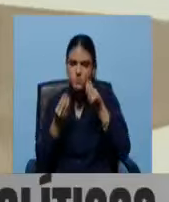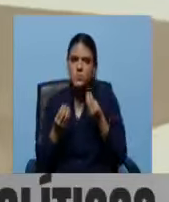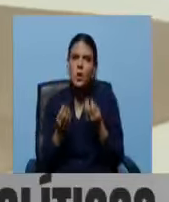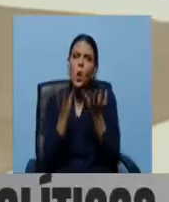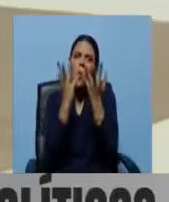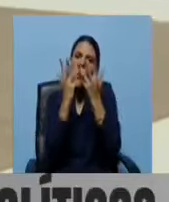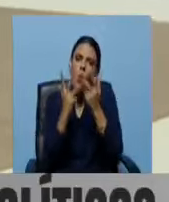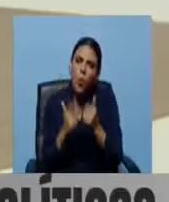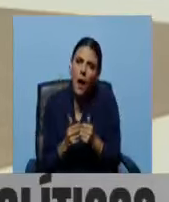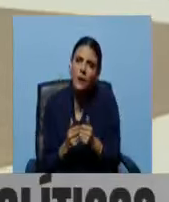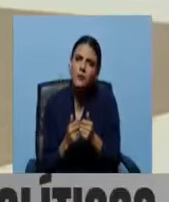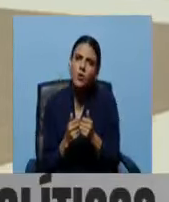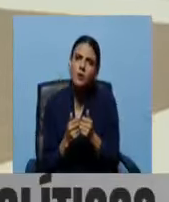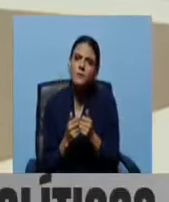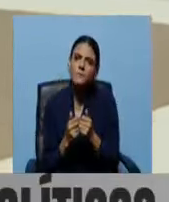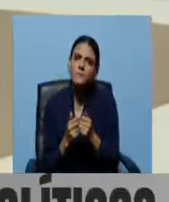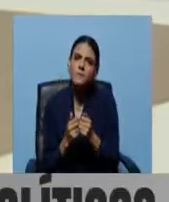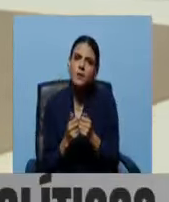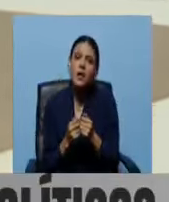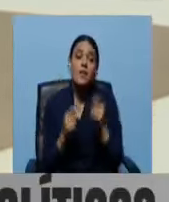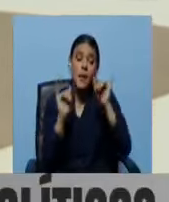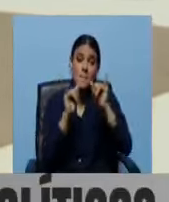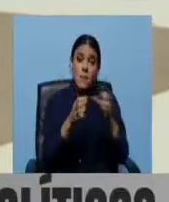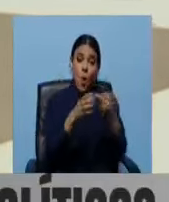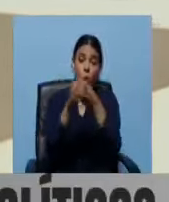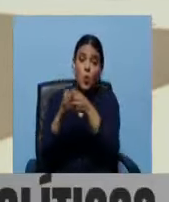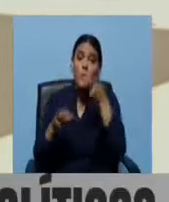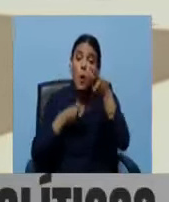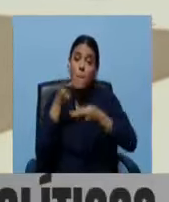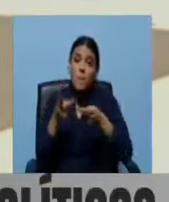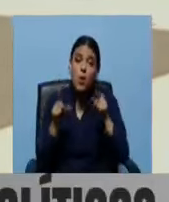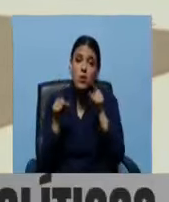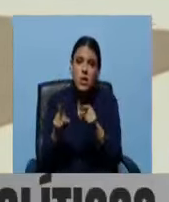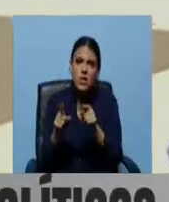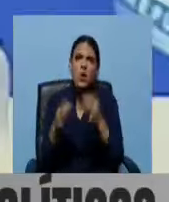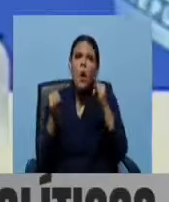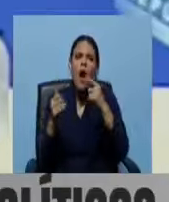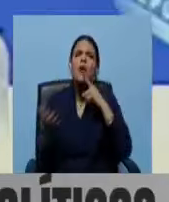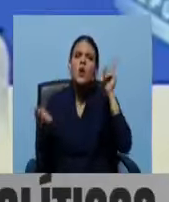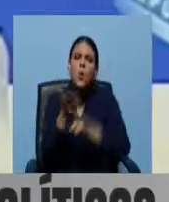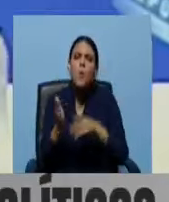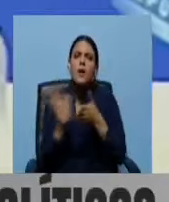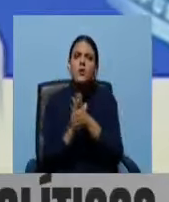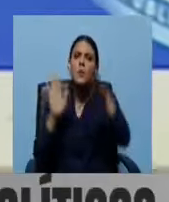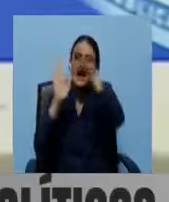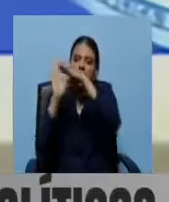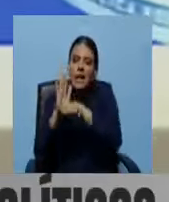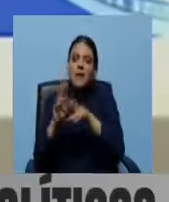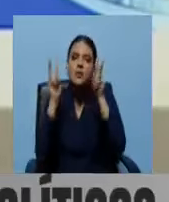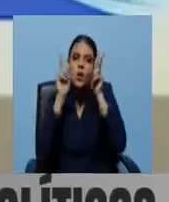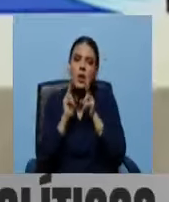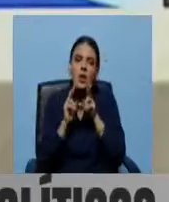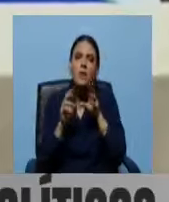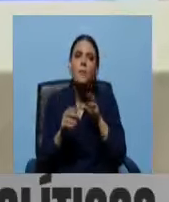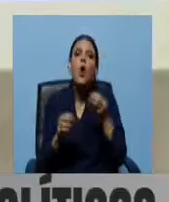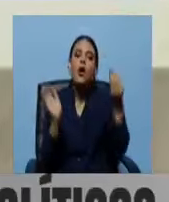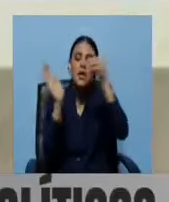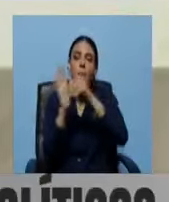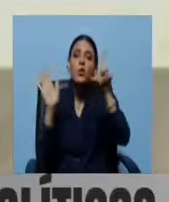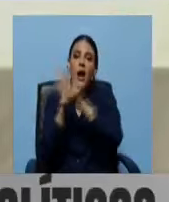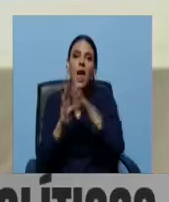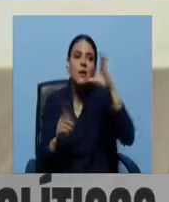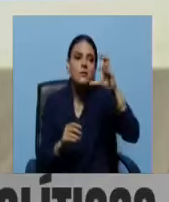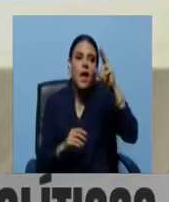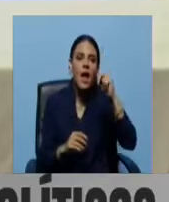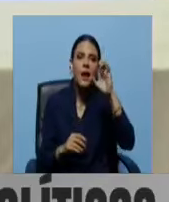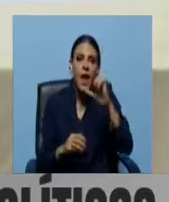¿cuántos de esos partidos políticos cumplen incluso con los requisitos establecidos en las leyes